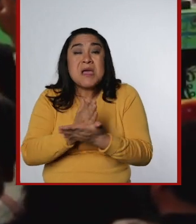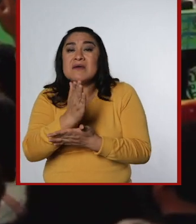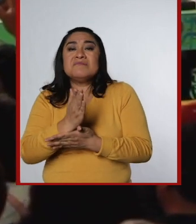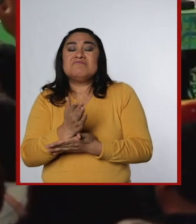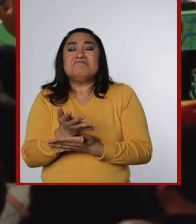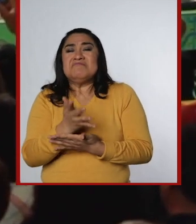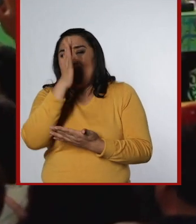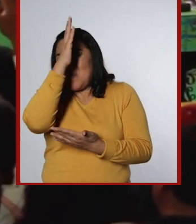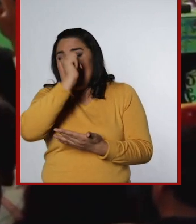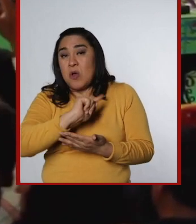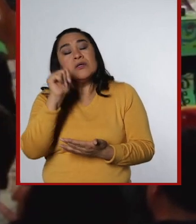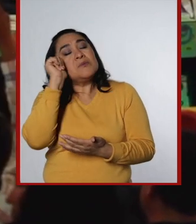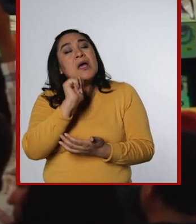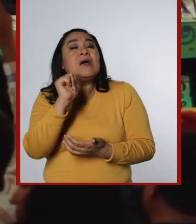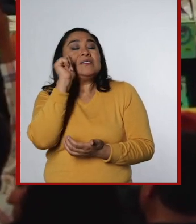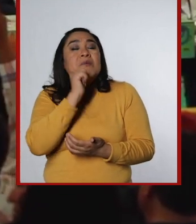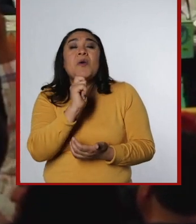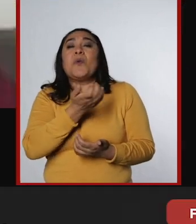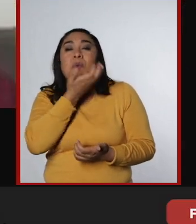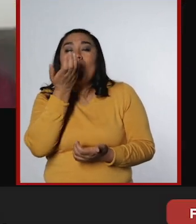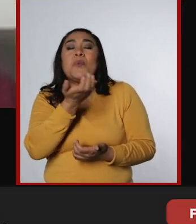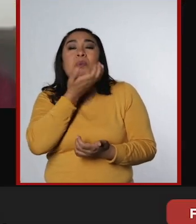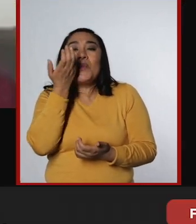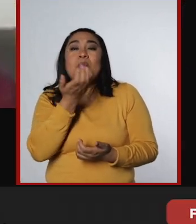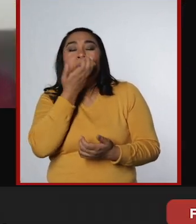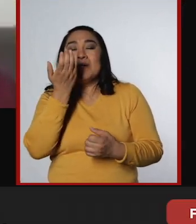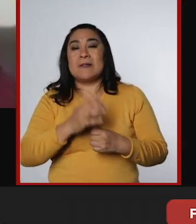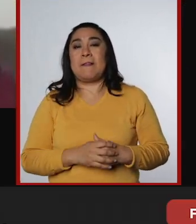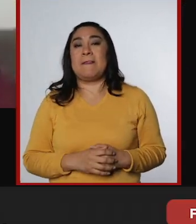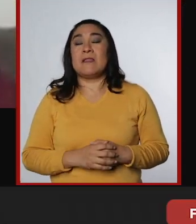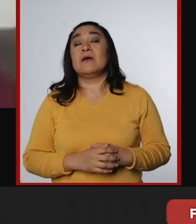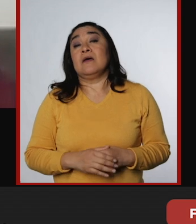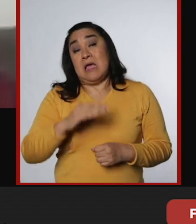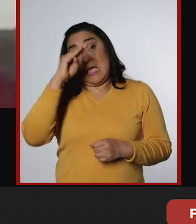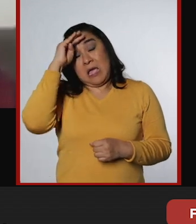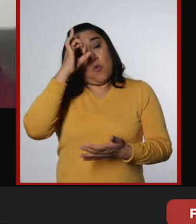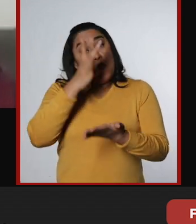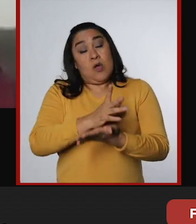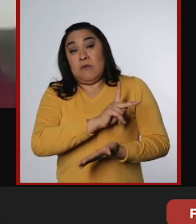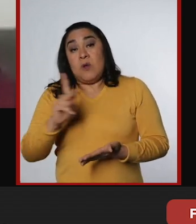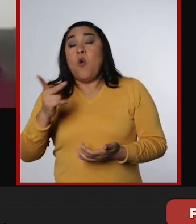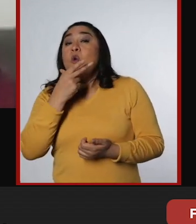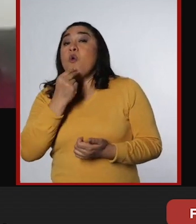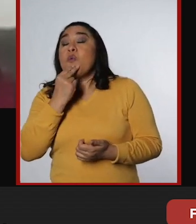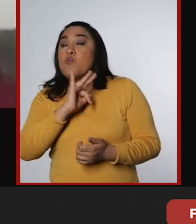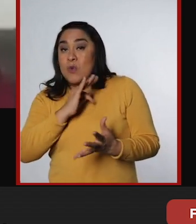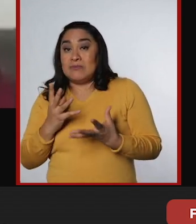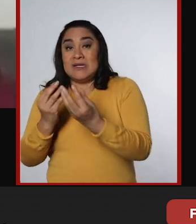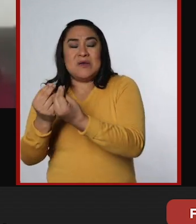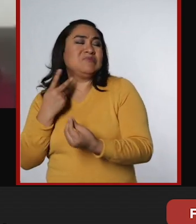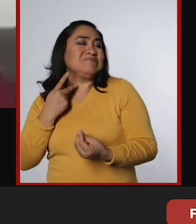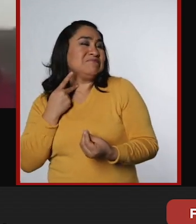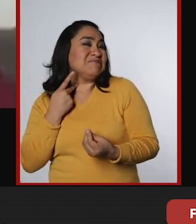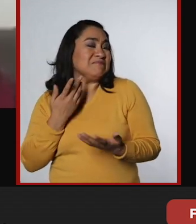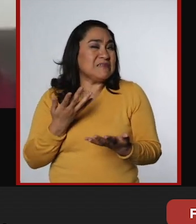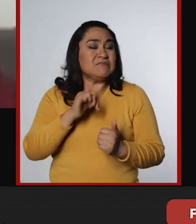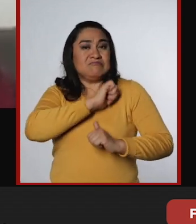poder es hecho para los hombres, el poder político, el poder de liderazgo, y me parece que es hora de compartir, que